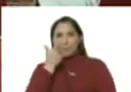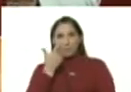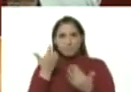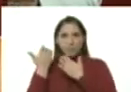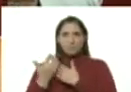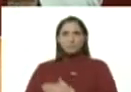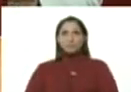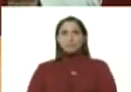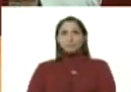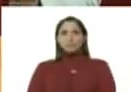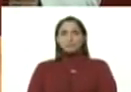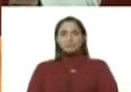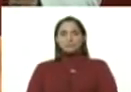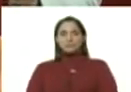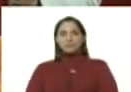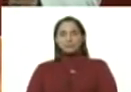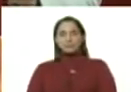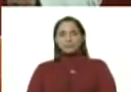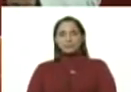adelante. Feliz tarde.